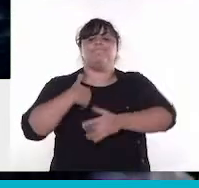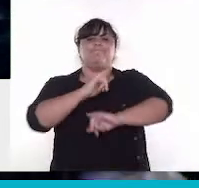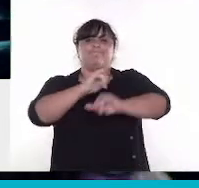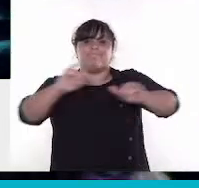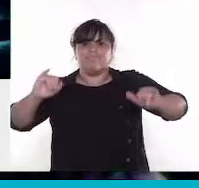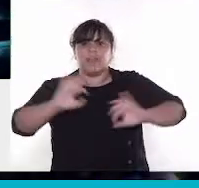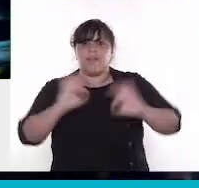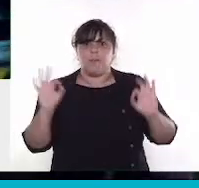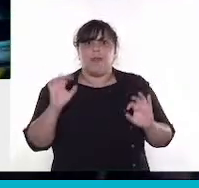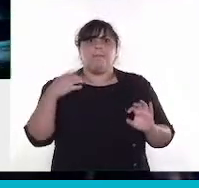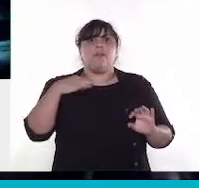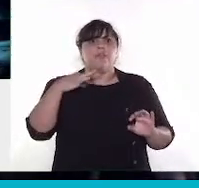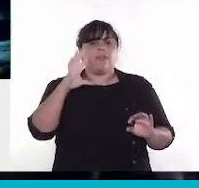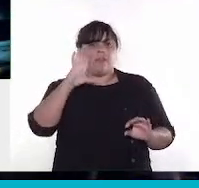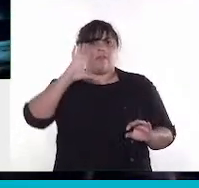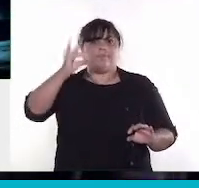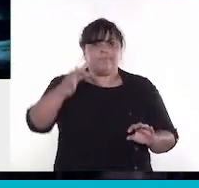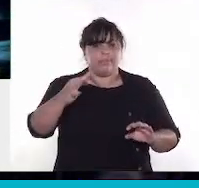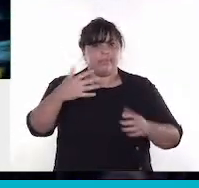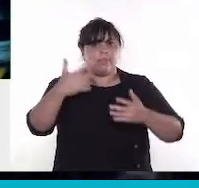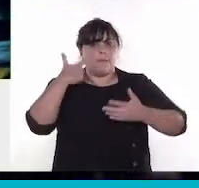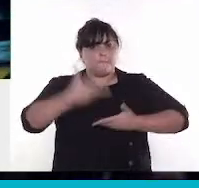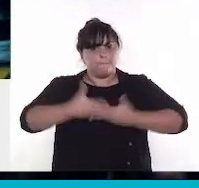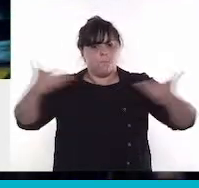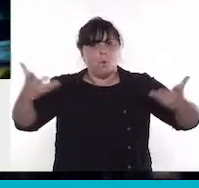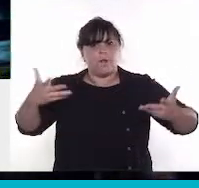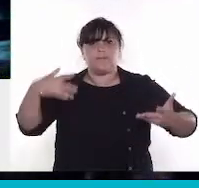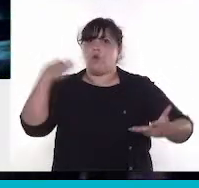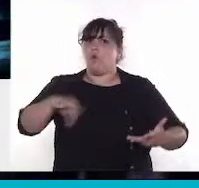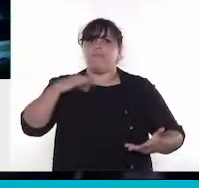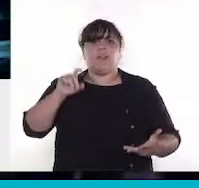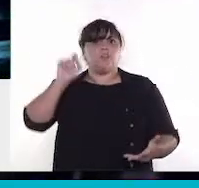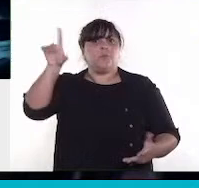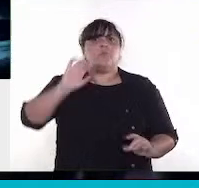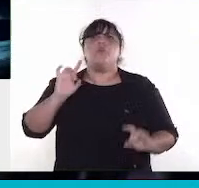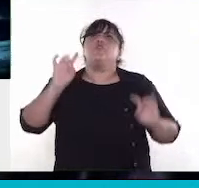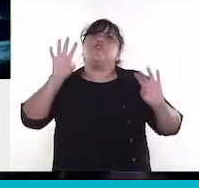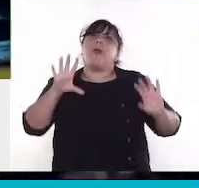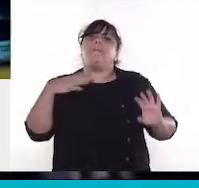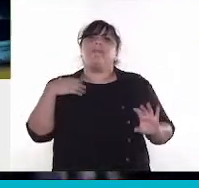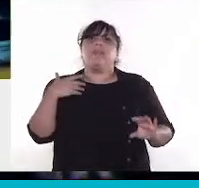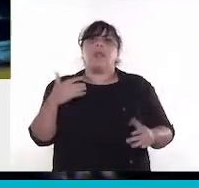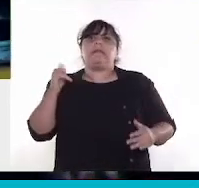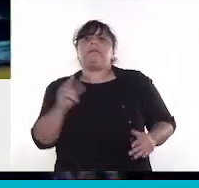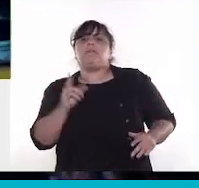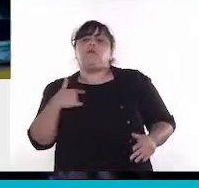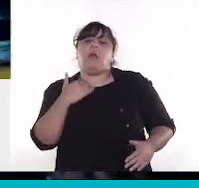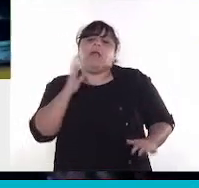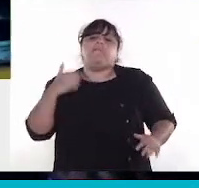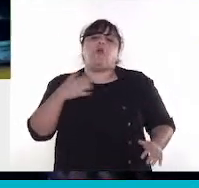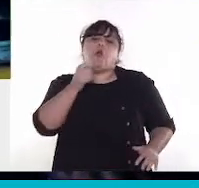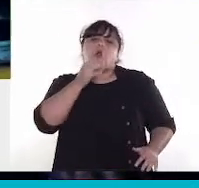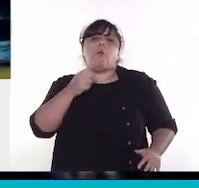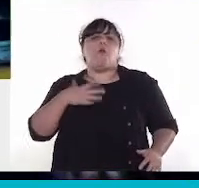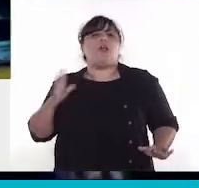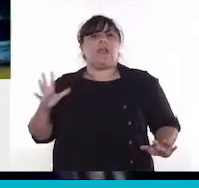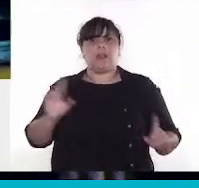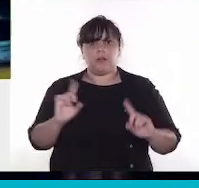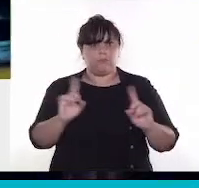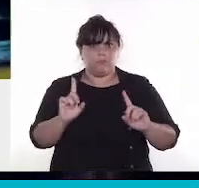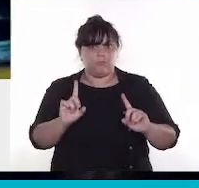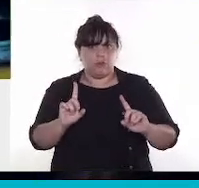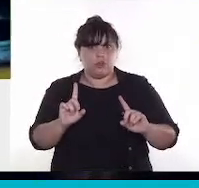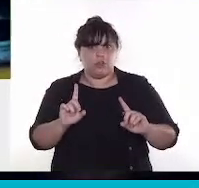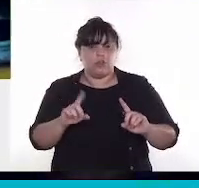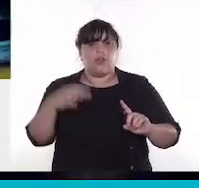la transparencia en los actos de gobierno es un deber y una obligación, no una tarea optativa. A esta rendición de cuentas